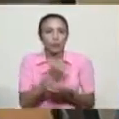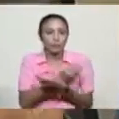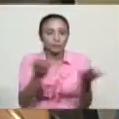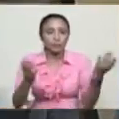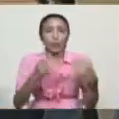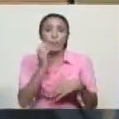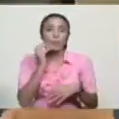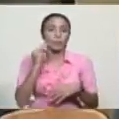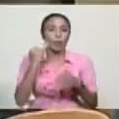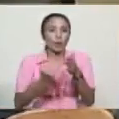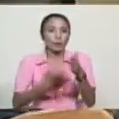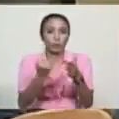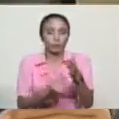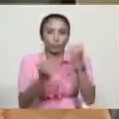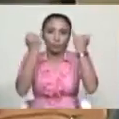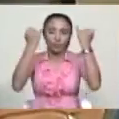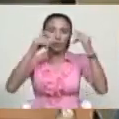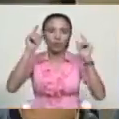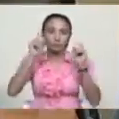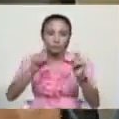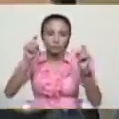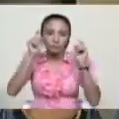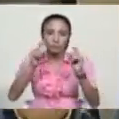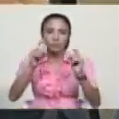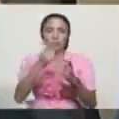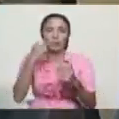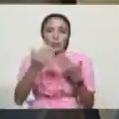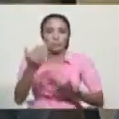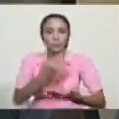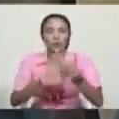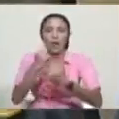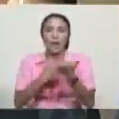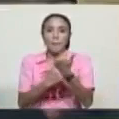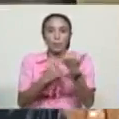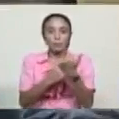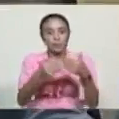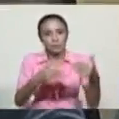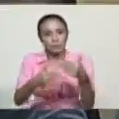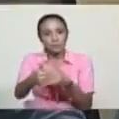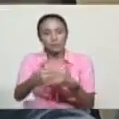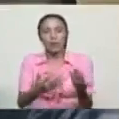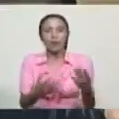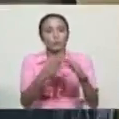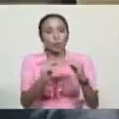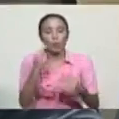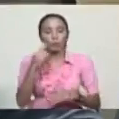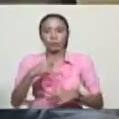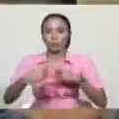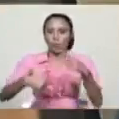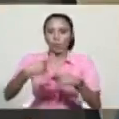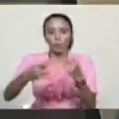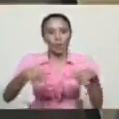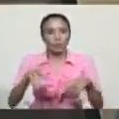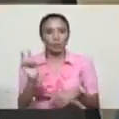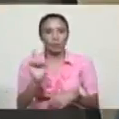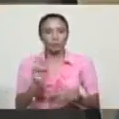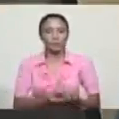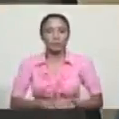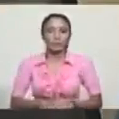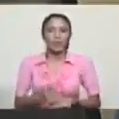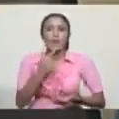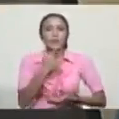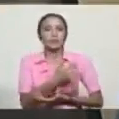instituto de pensamiento decolonial para contribuir ya no una vez al año, sino todos los días en Venezuela. Y lo decimos no